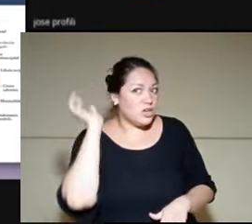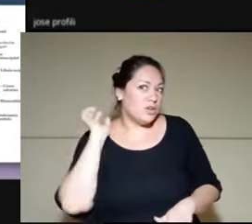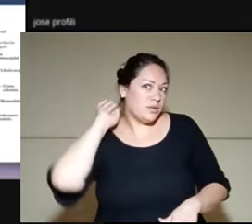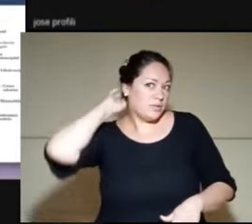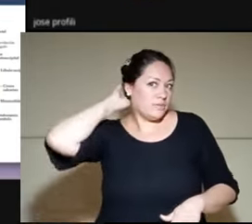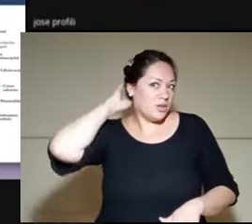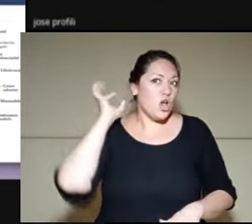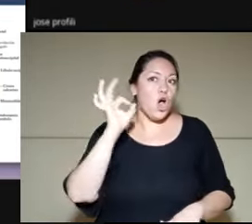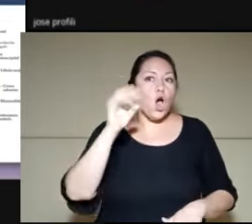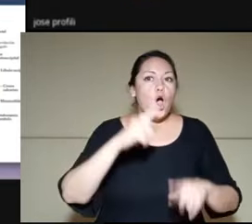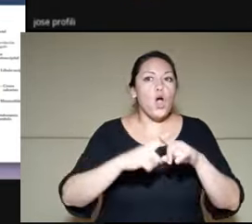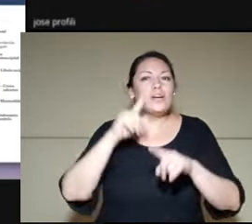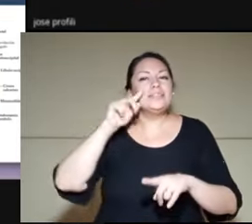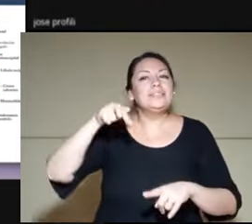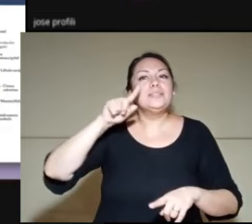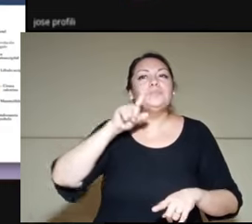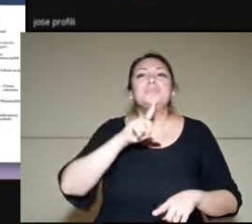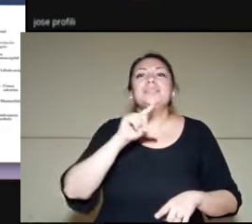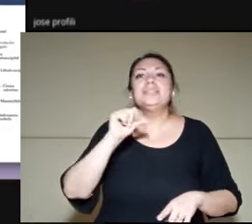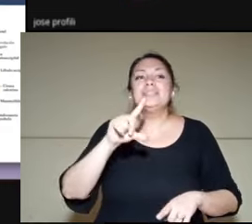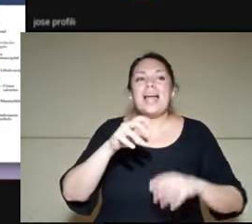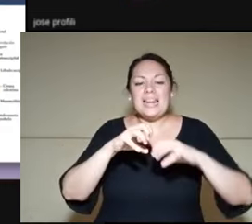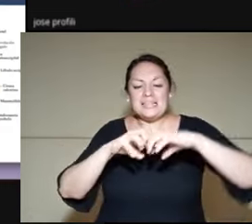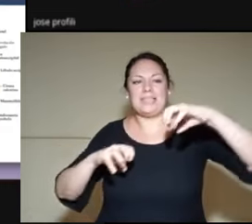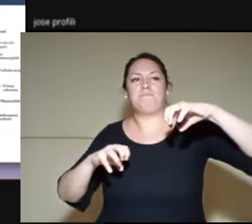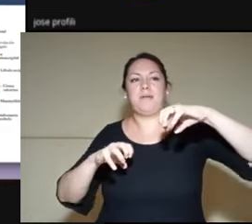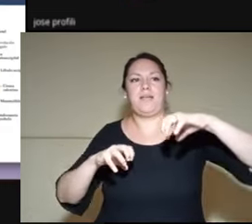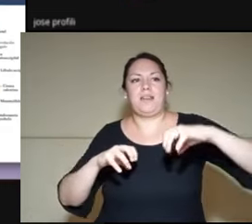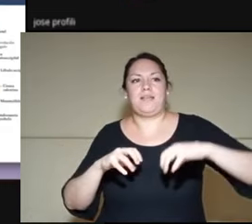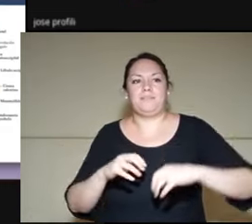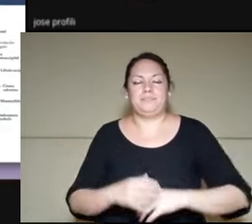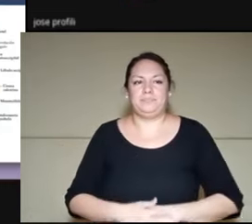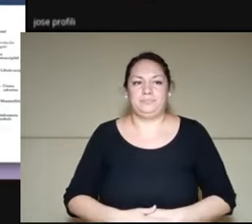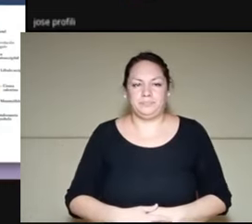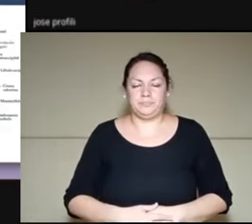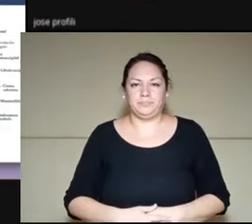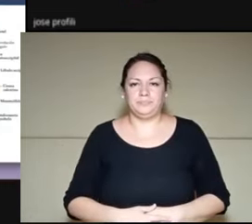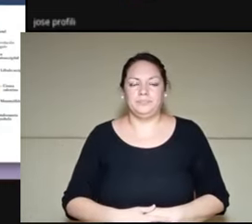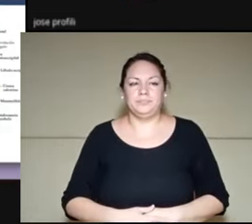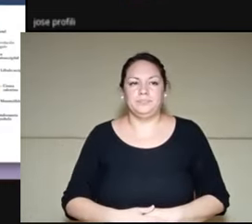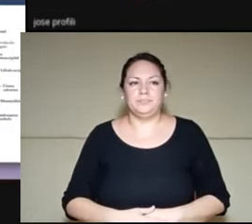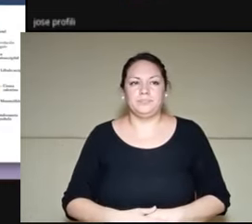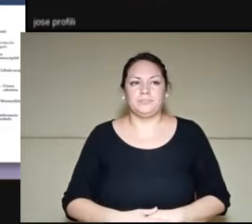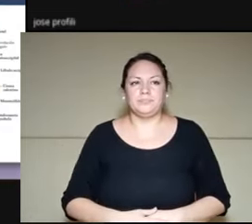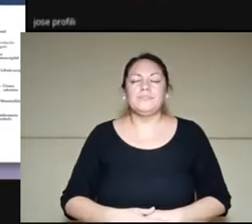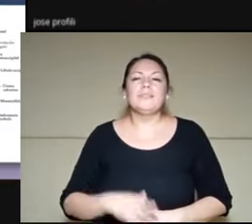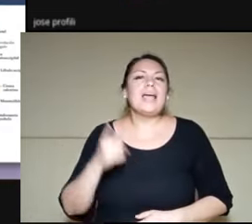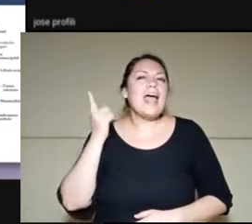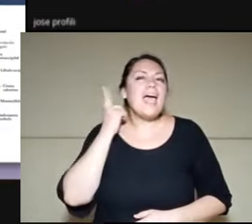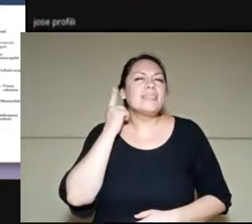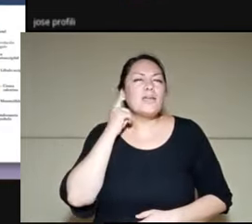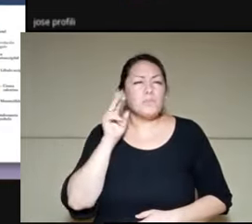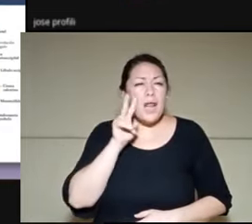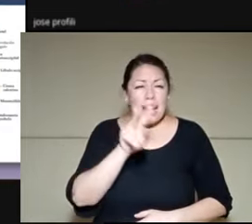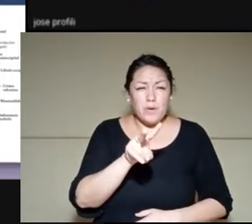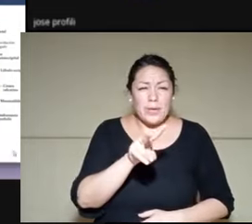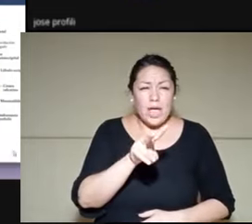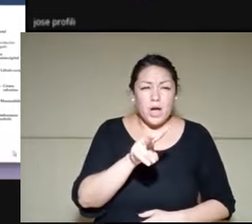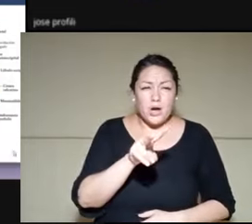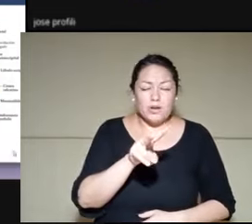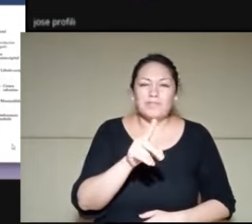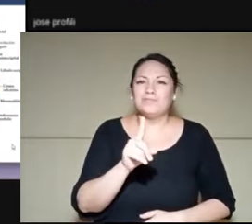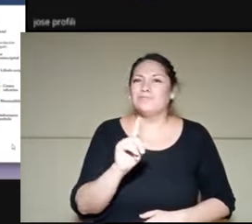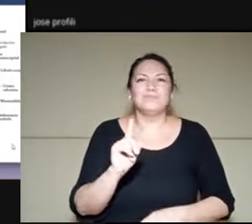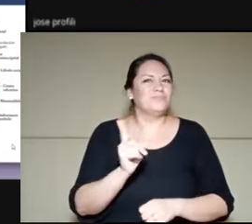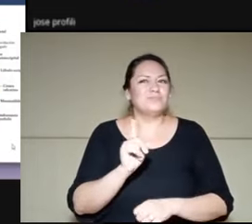forma triangular. Entonces acá tienen occipital, parietal y frontal. El temporal, ¿lo